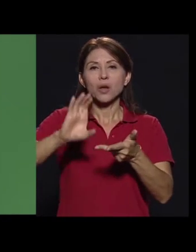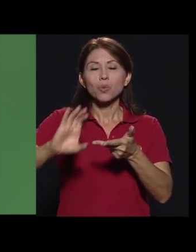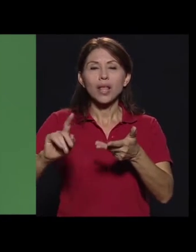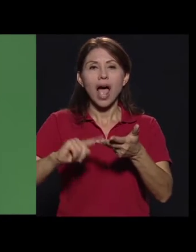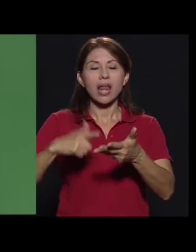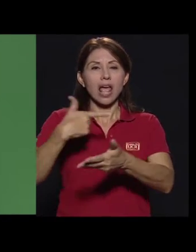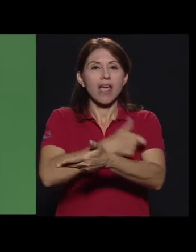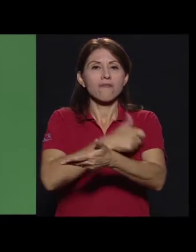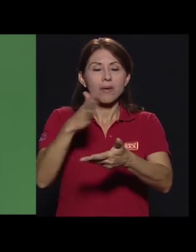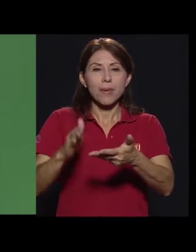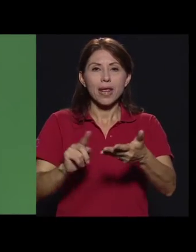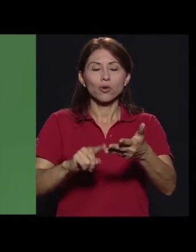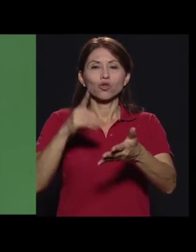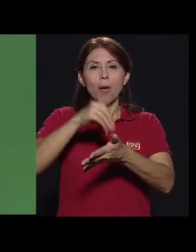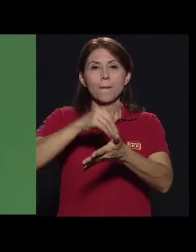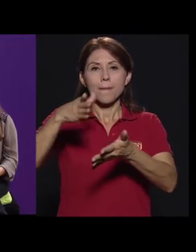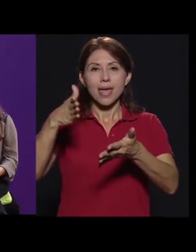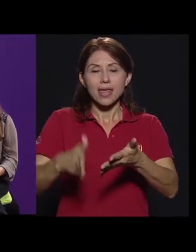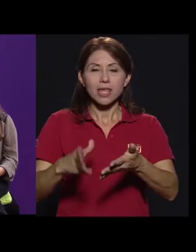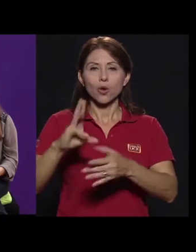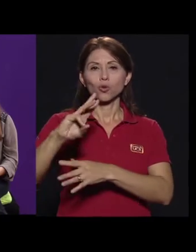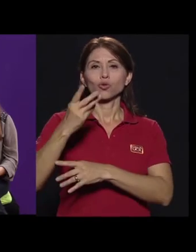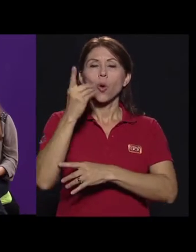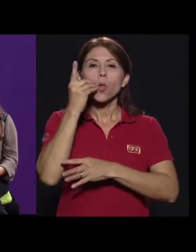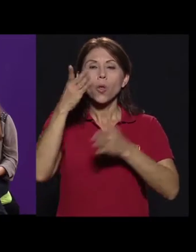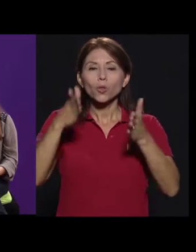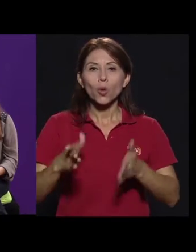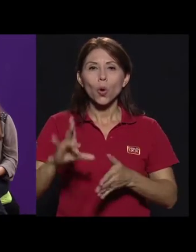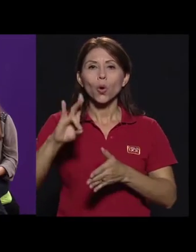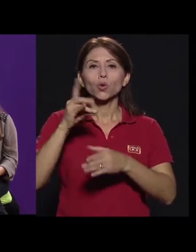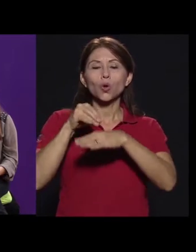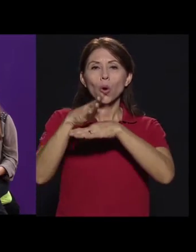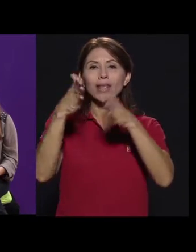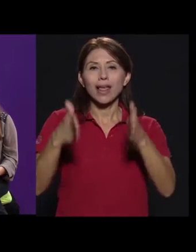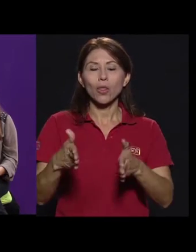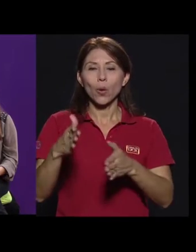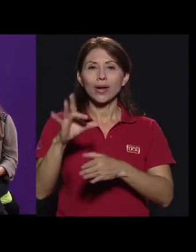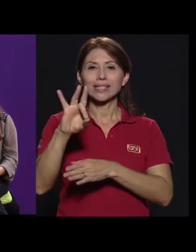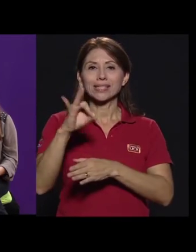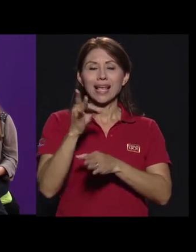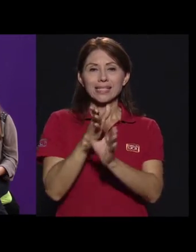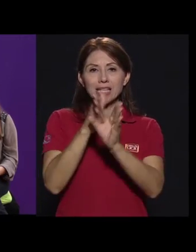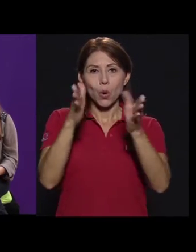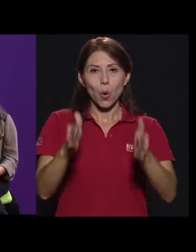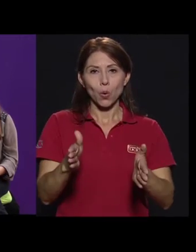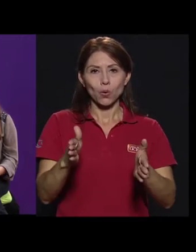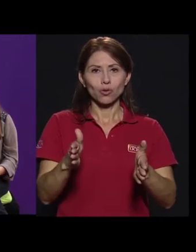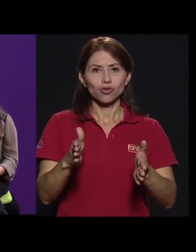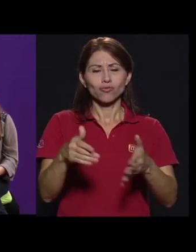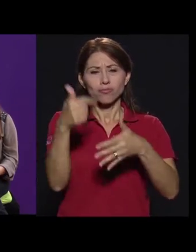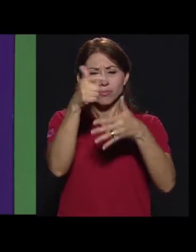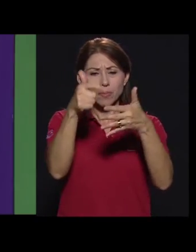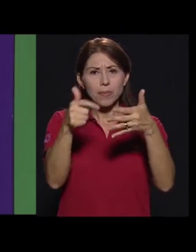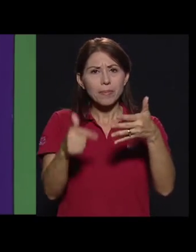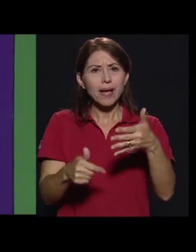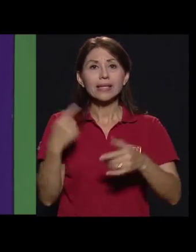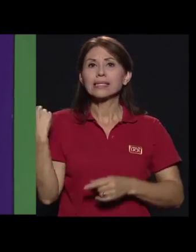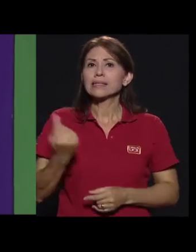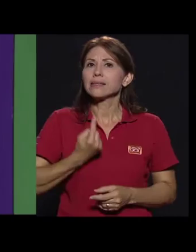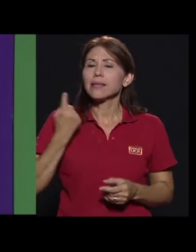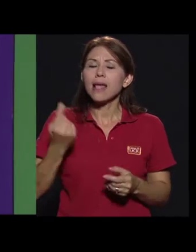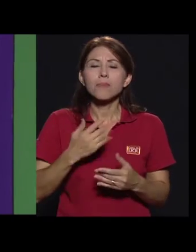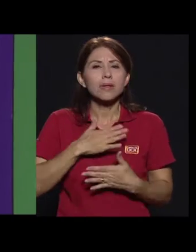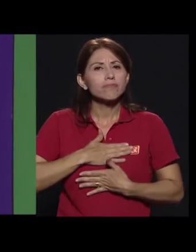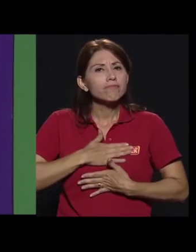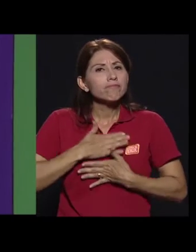enfermeros, médicos, odontólogos, orientadores, psicólogos, que siempre tienen la idea de poder